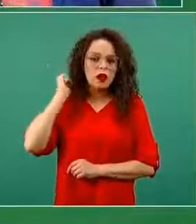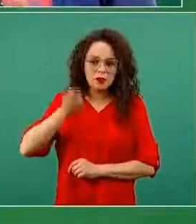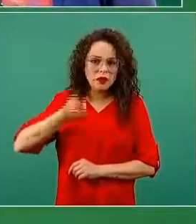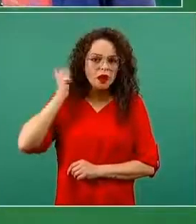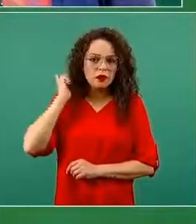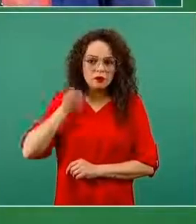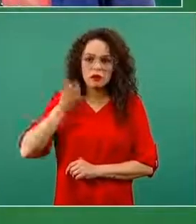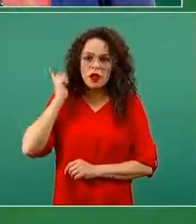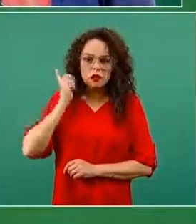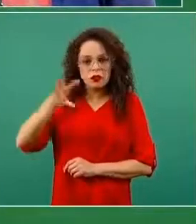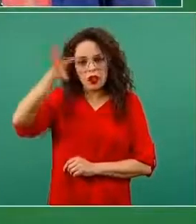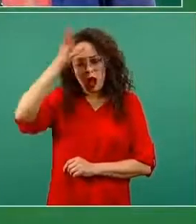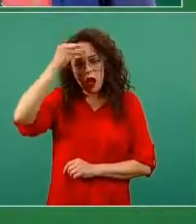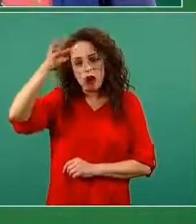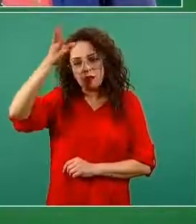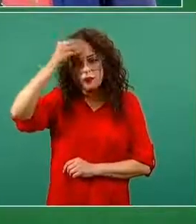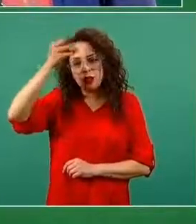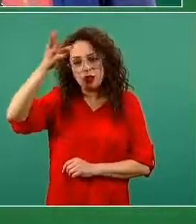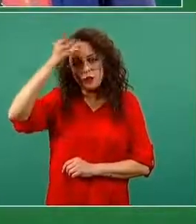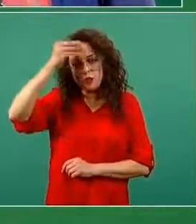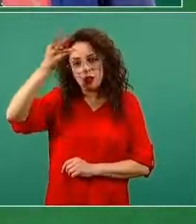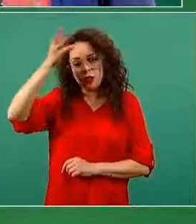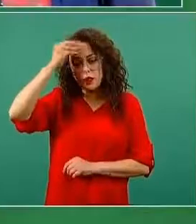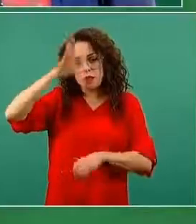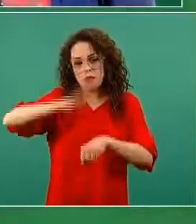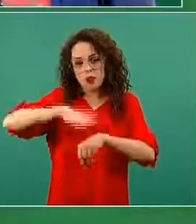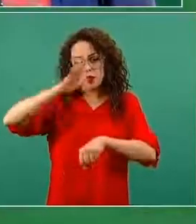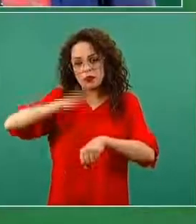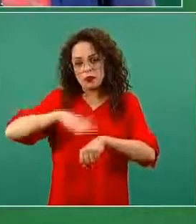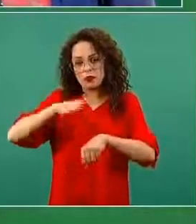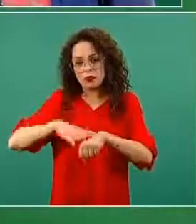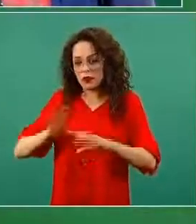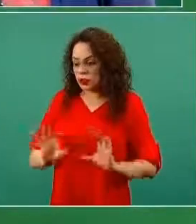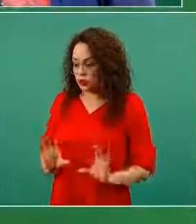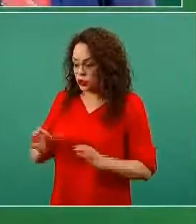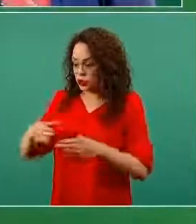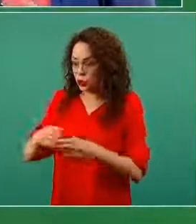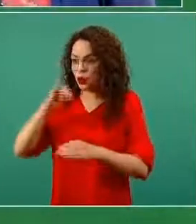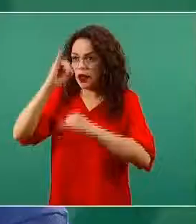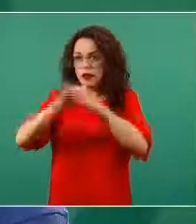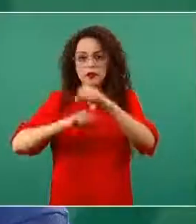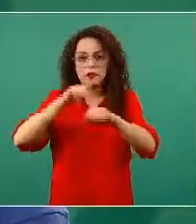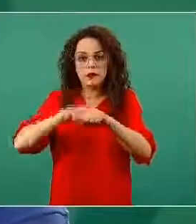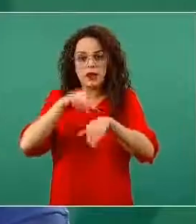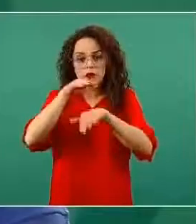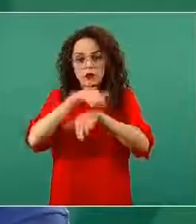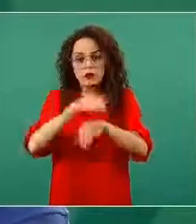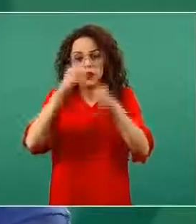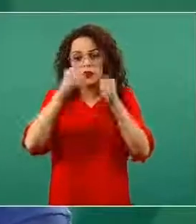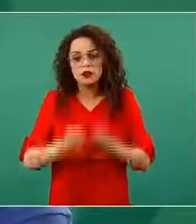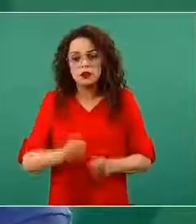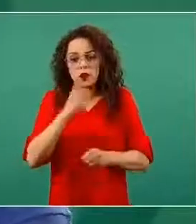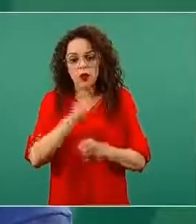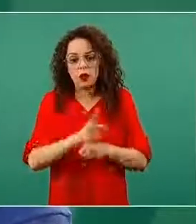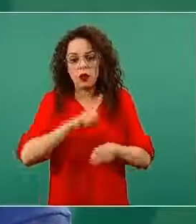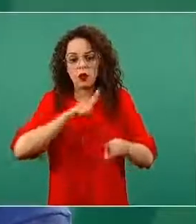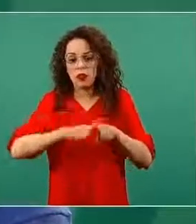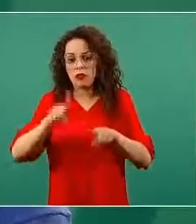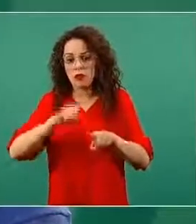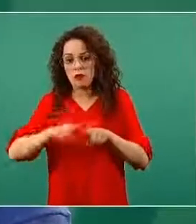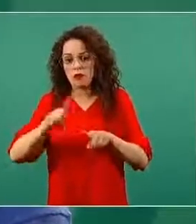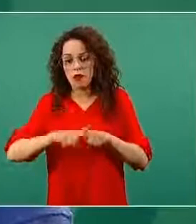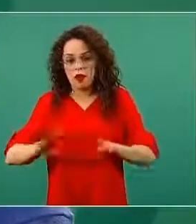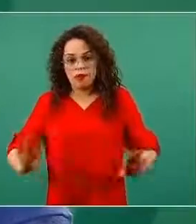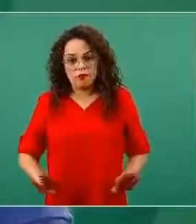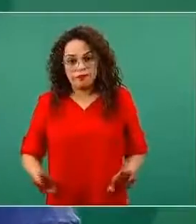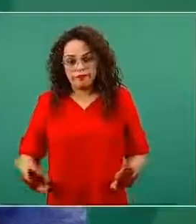día aprendemos la comunidad internacional más acerca de la seguridad en diferentes grupos. Y así